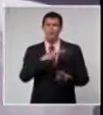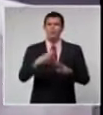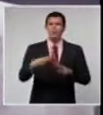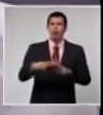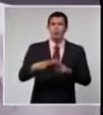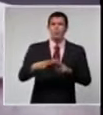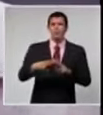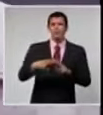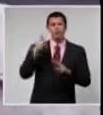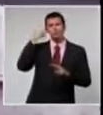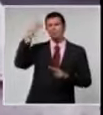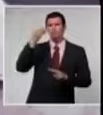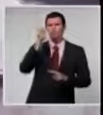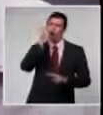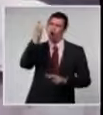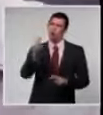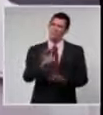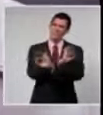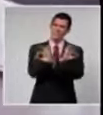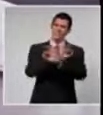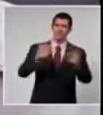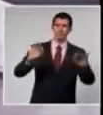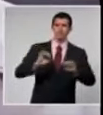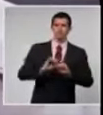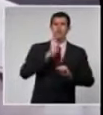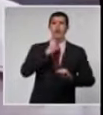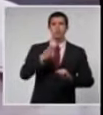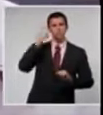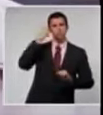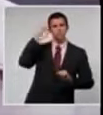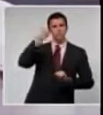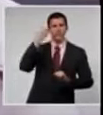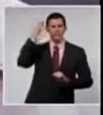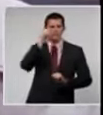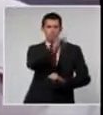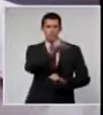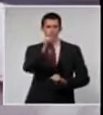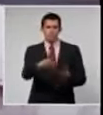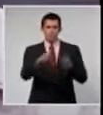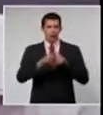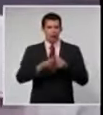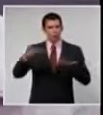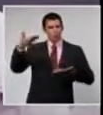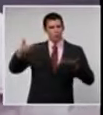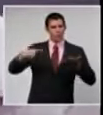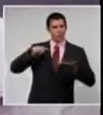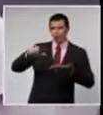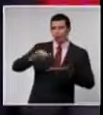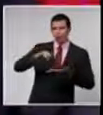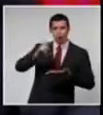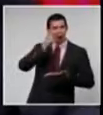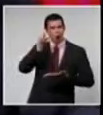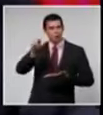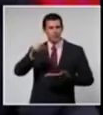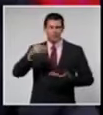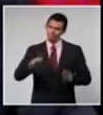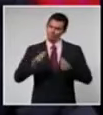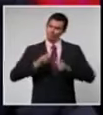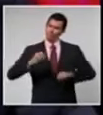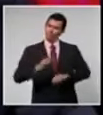los cubanos, y por lo tanto, que yo reciba la Félix Varela es motivo de múltiples orgullos. Más